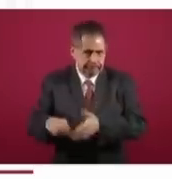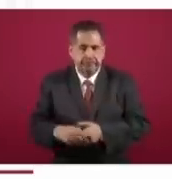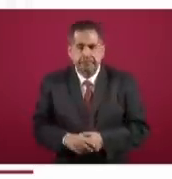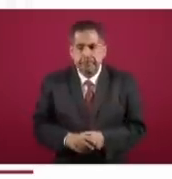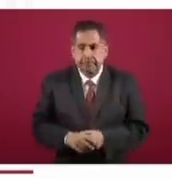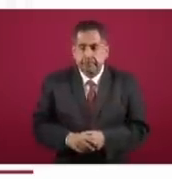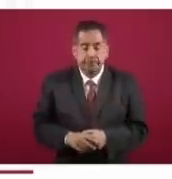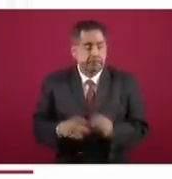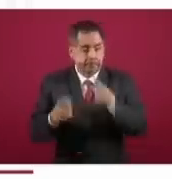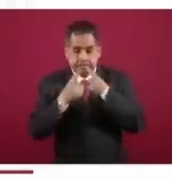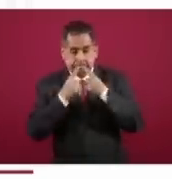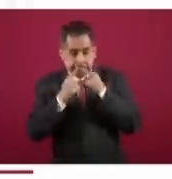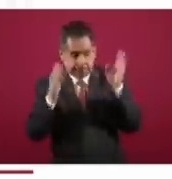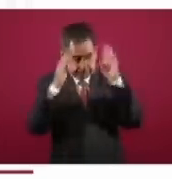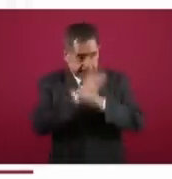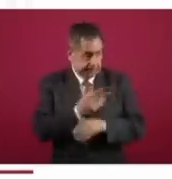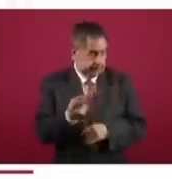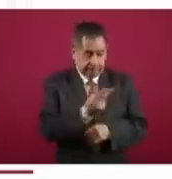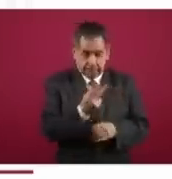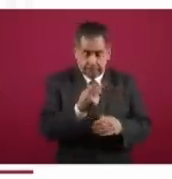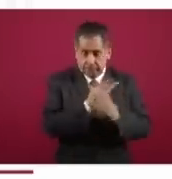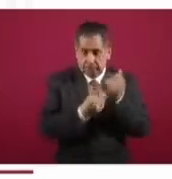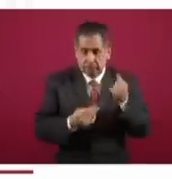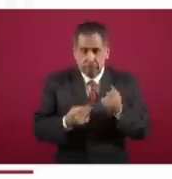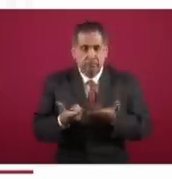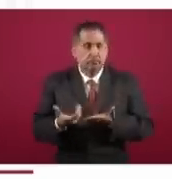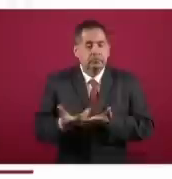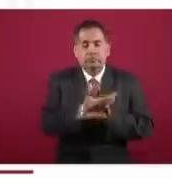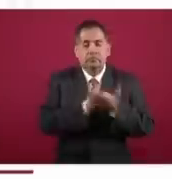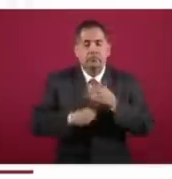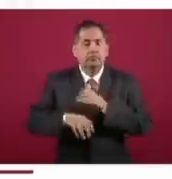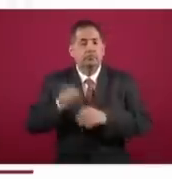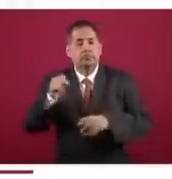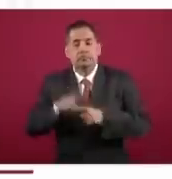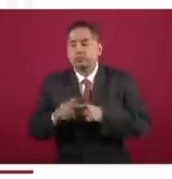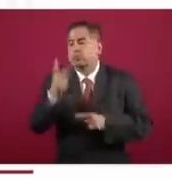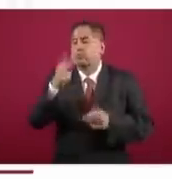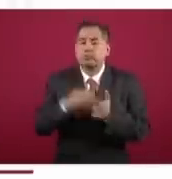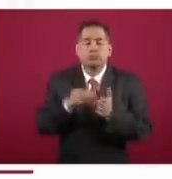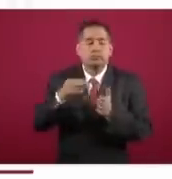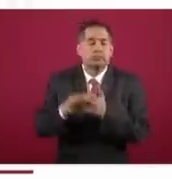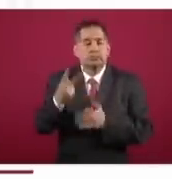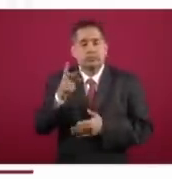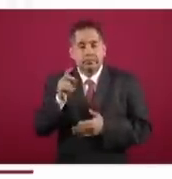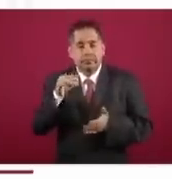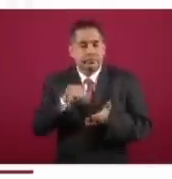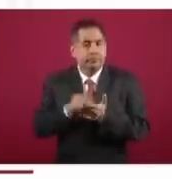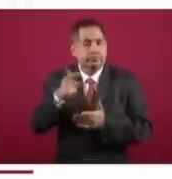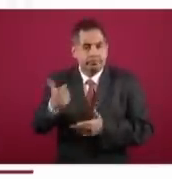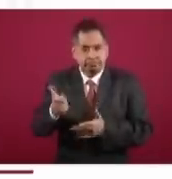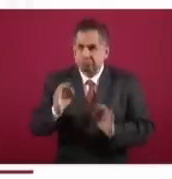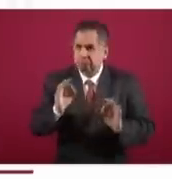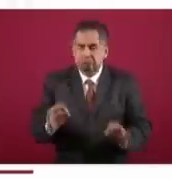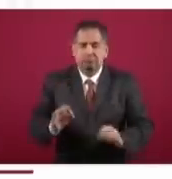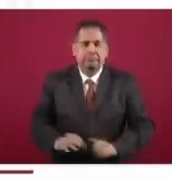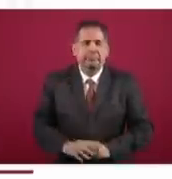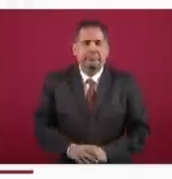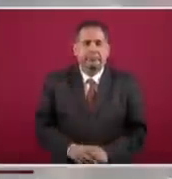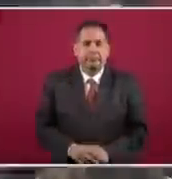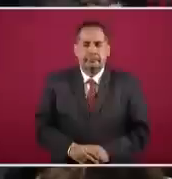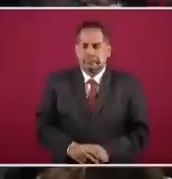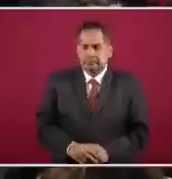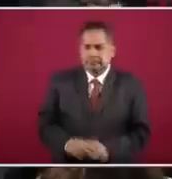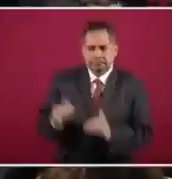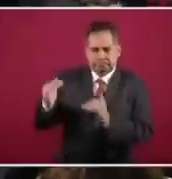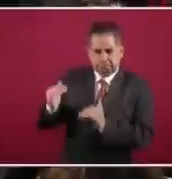resultado de las conciliaciones, los consumidores recuperaron más de 2,230,000 pesos. La